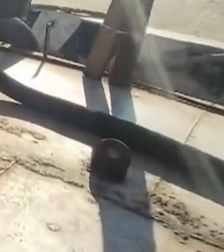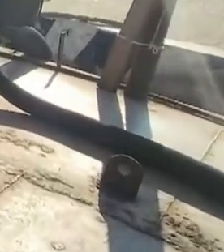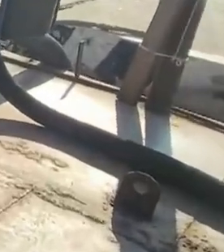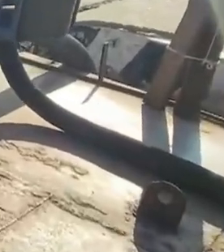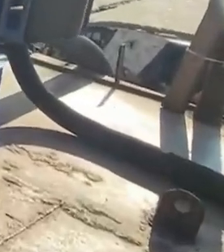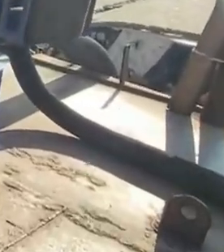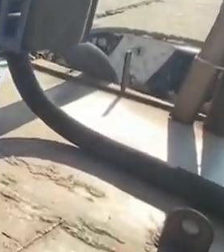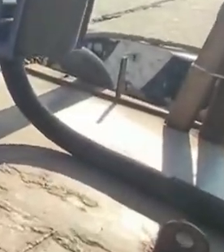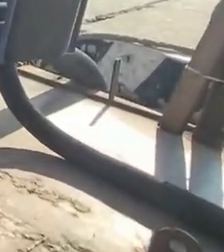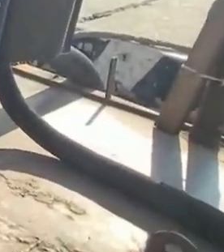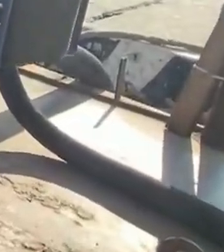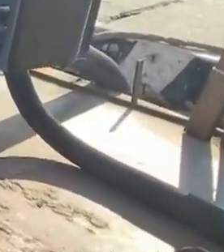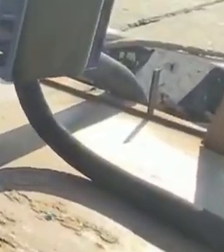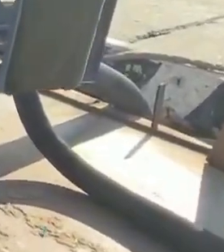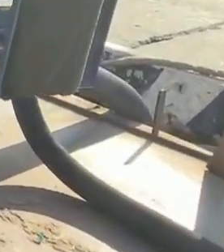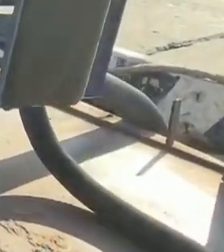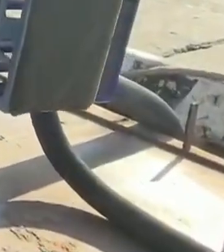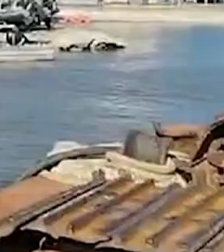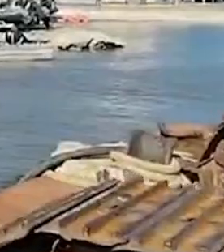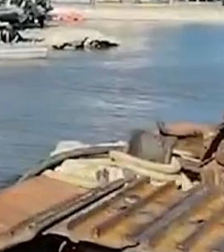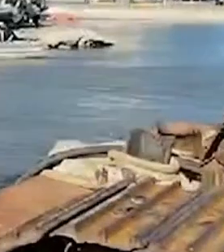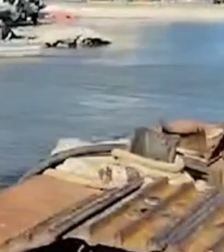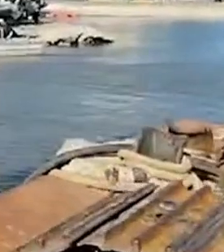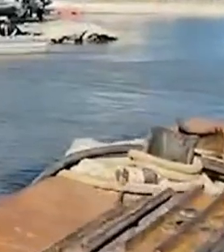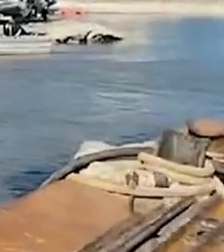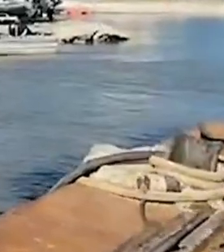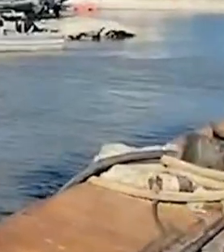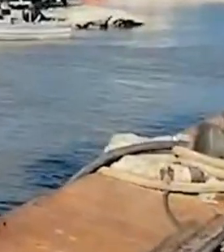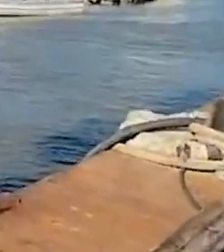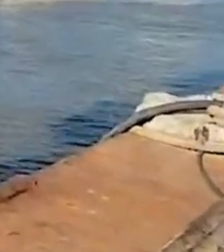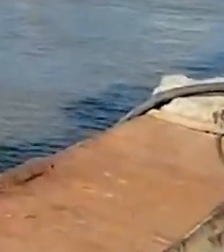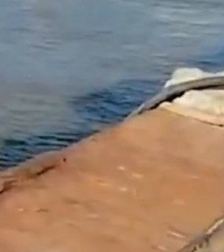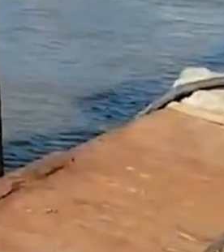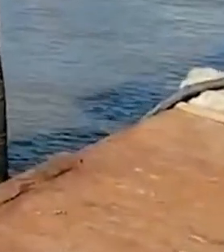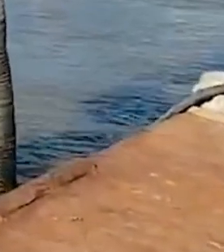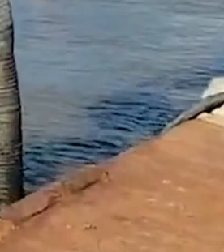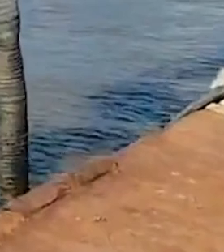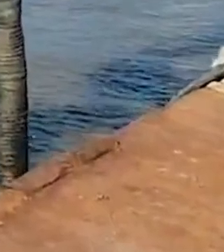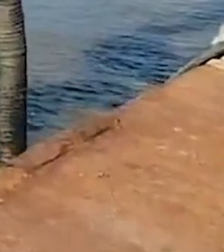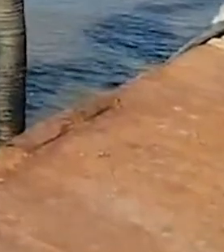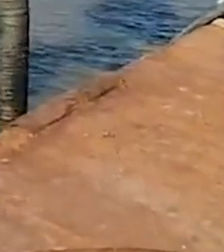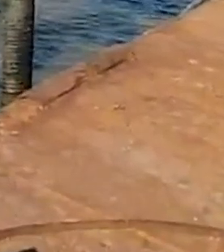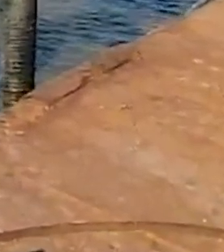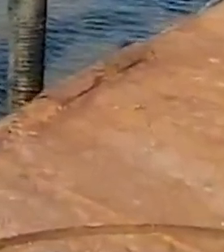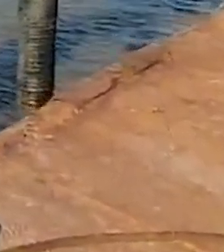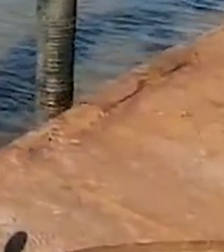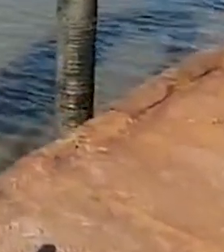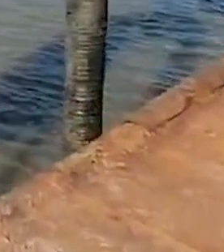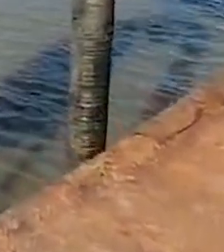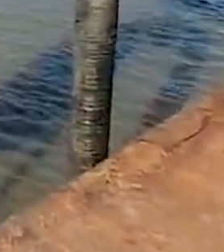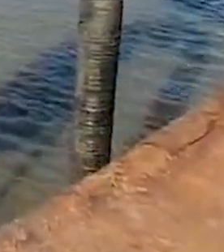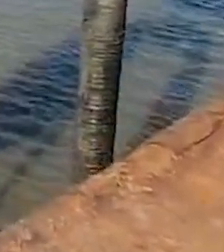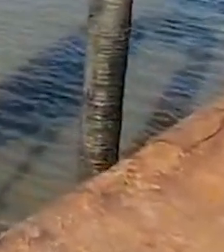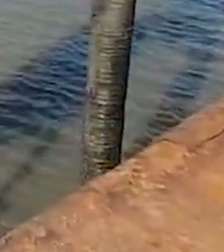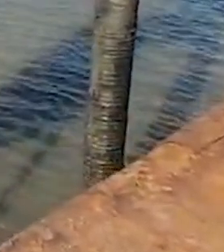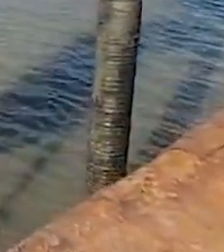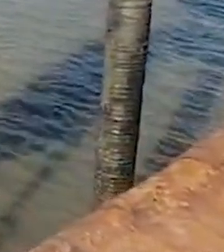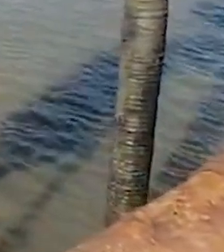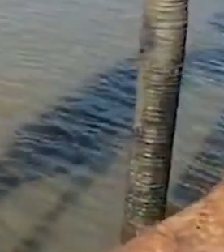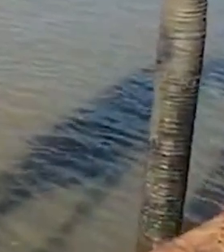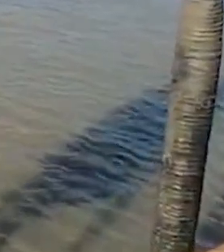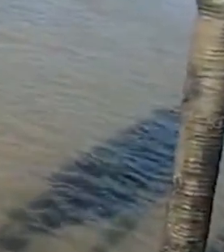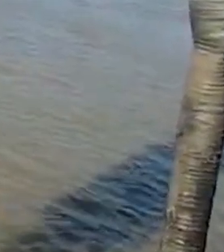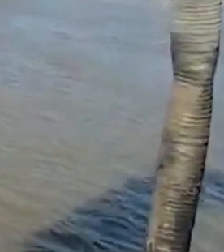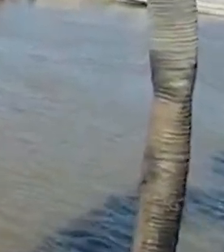principalmente para proyectos de menor escala y áreas muy próximas a muelles o de acceso reducido. Es empleado adaptando